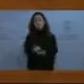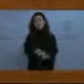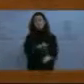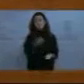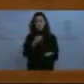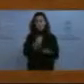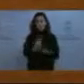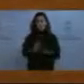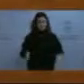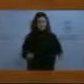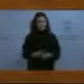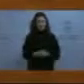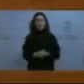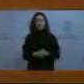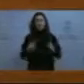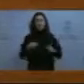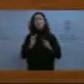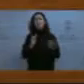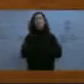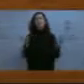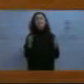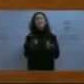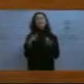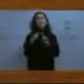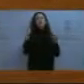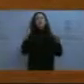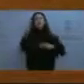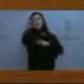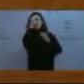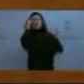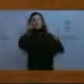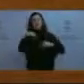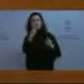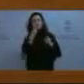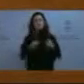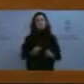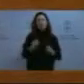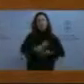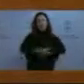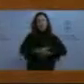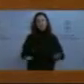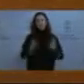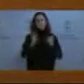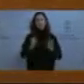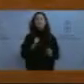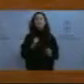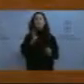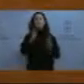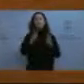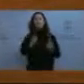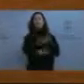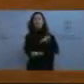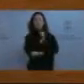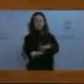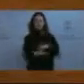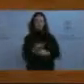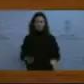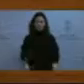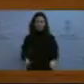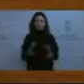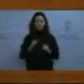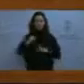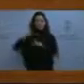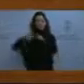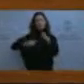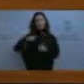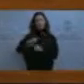Y claro, ¿qué nos encontramos aquí? Falta de objetivos, de reflexión, de posicionamiento, sobre todo de los nuevos problemas, las nuevas oportunidades del deporte. La consecuencia